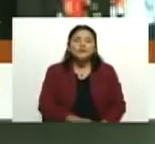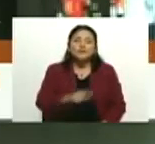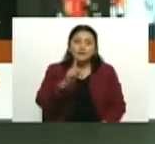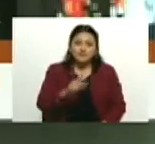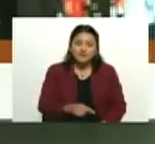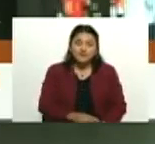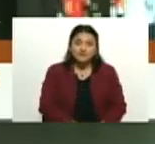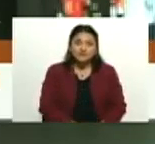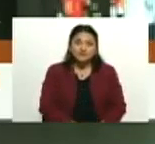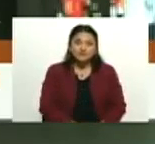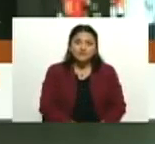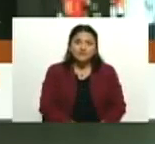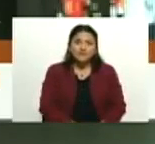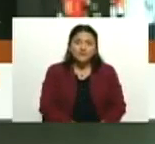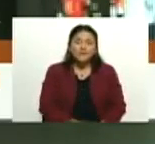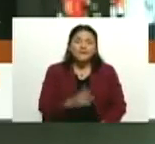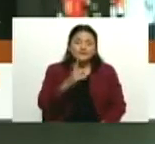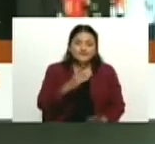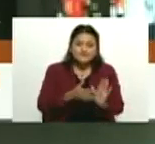levantar a un gran gigante también.